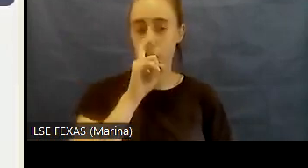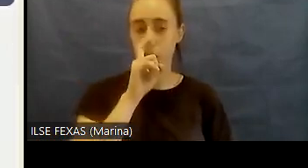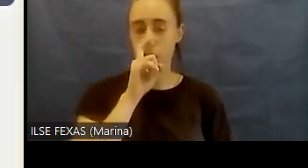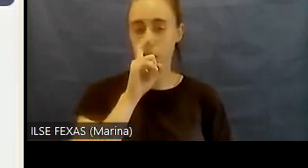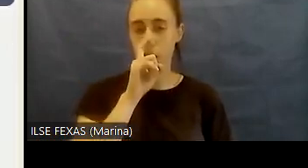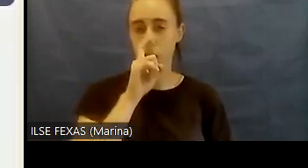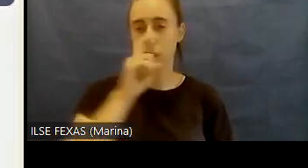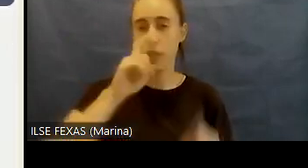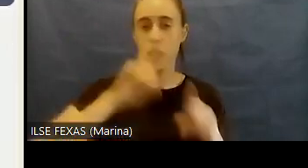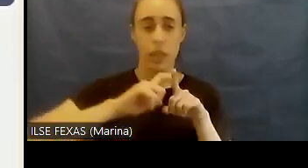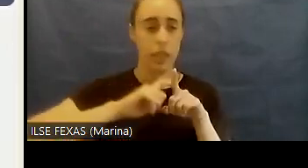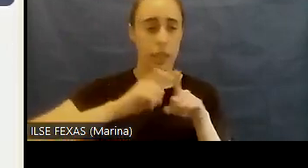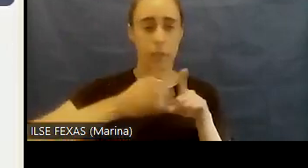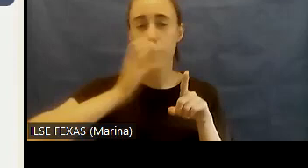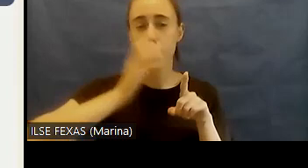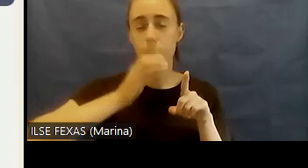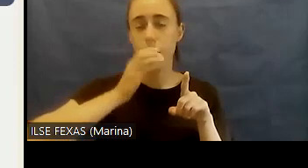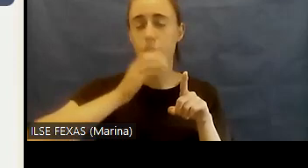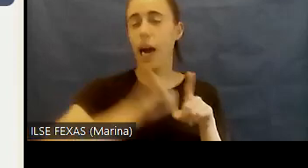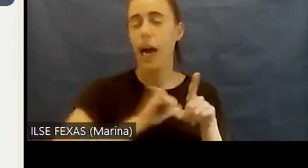vera bebibles en autoenvío.